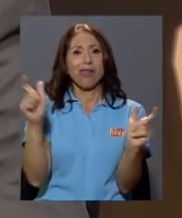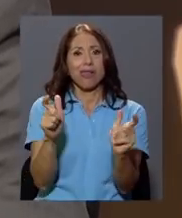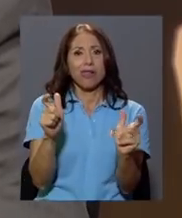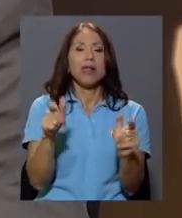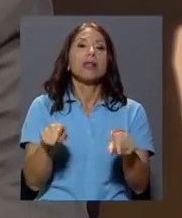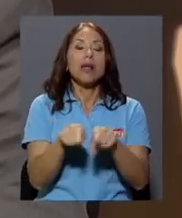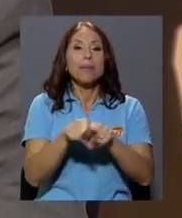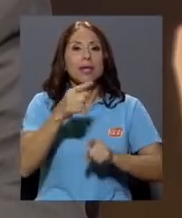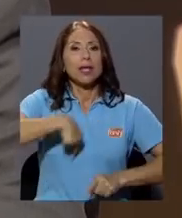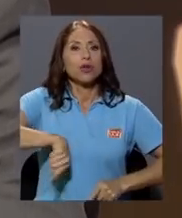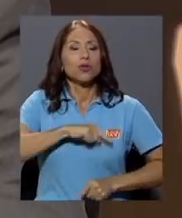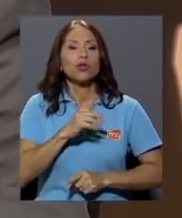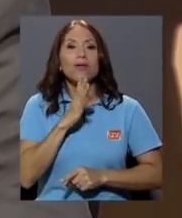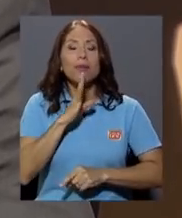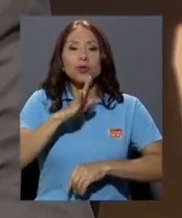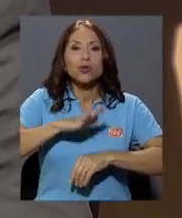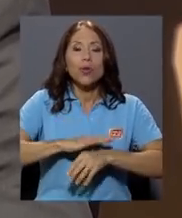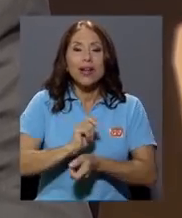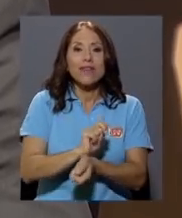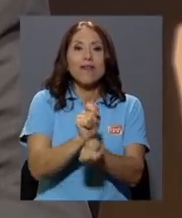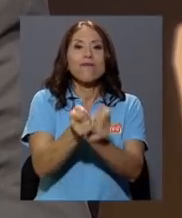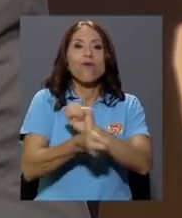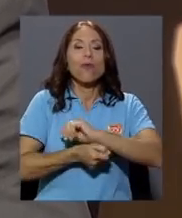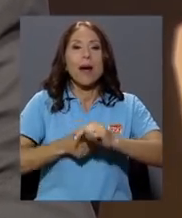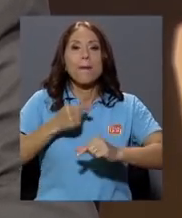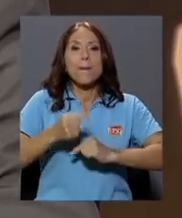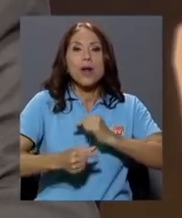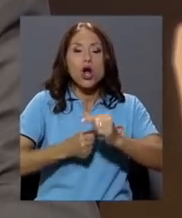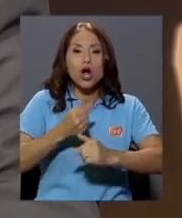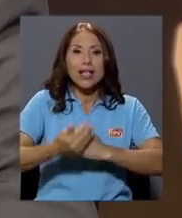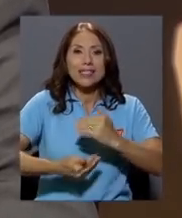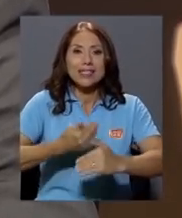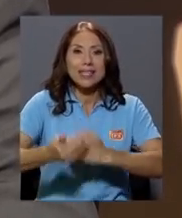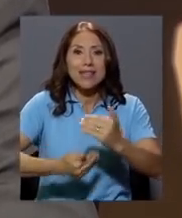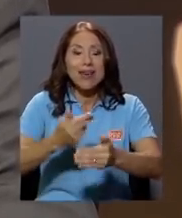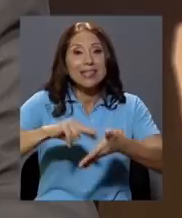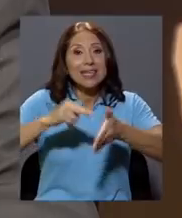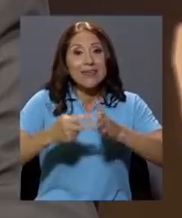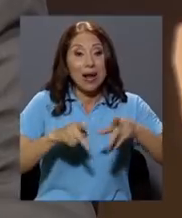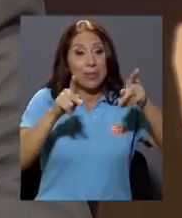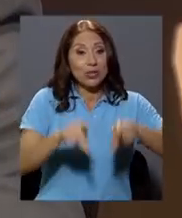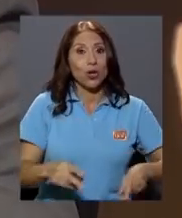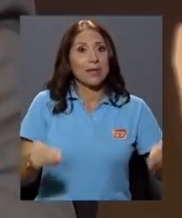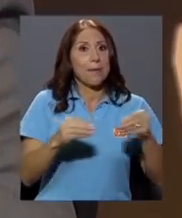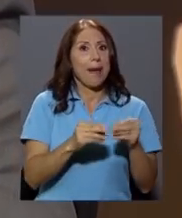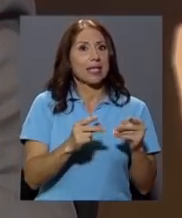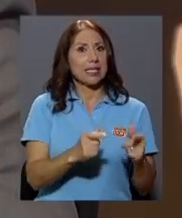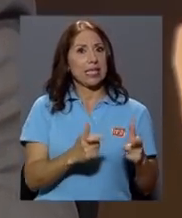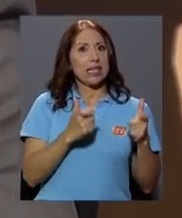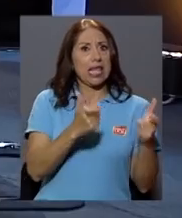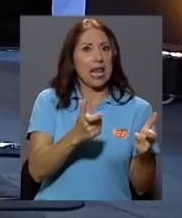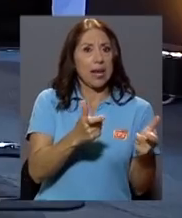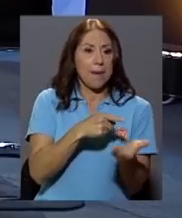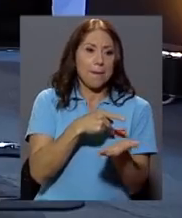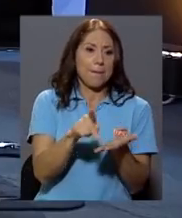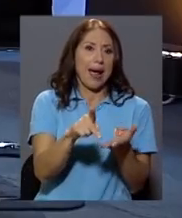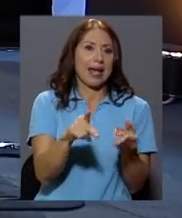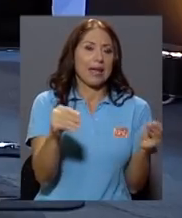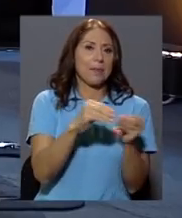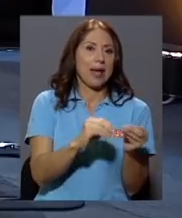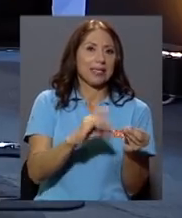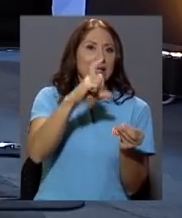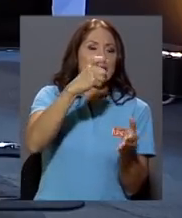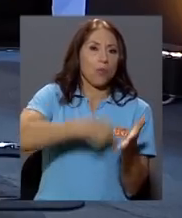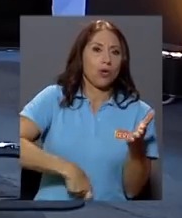cuando hablamos de una reforma progresiva, hablamos de una reforma en la cual quienes más tienen, más paguen. Y quienes menos